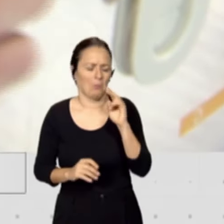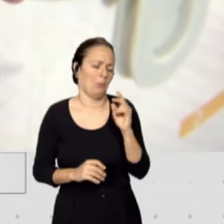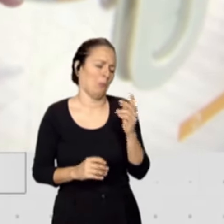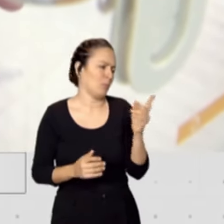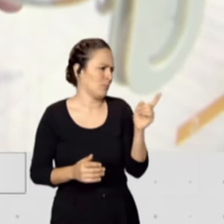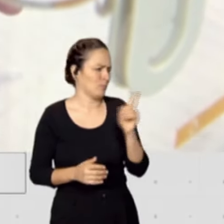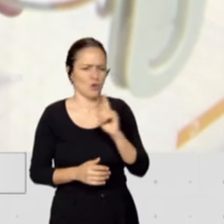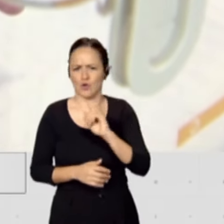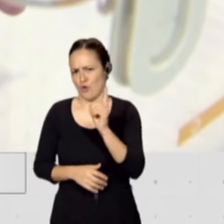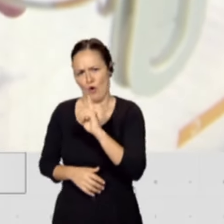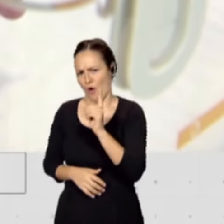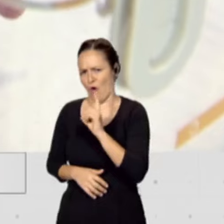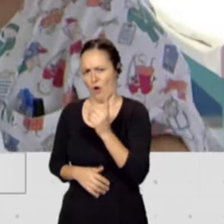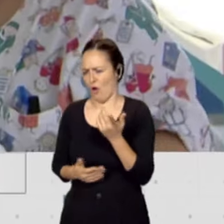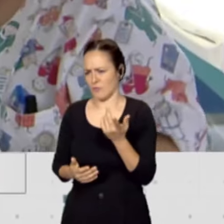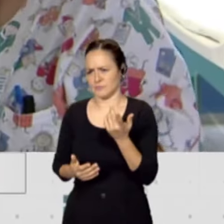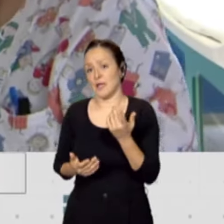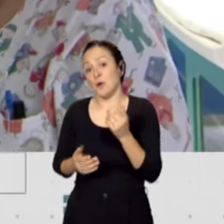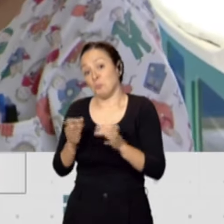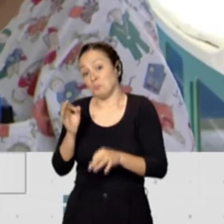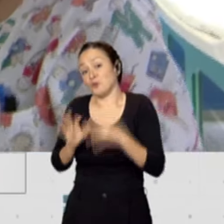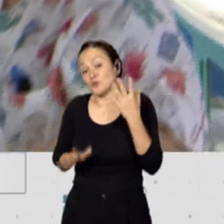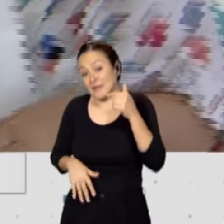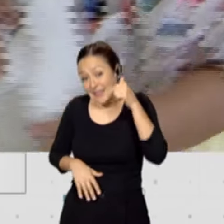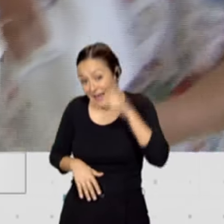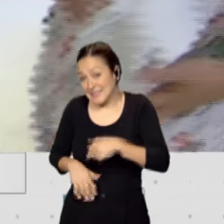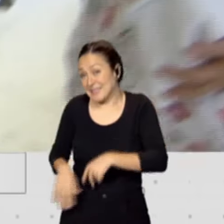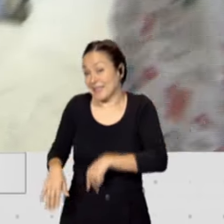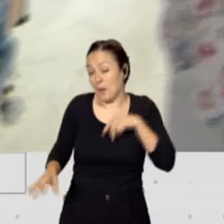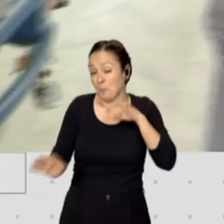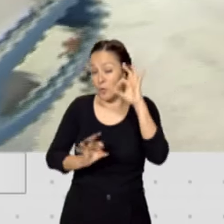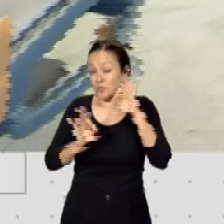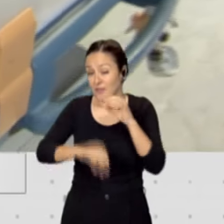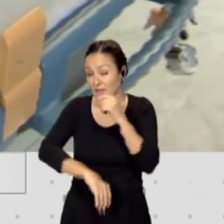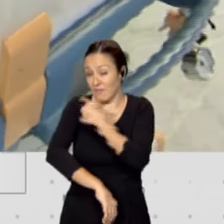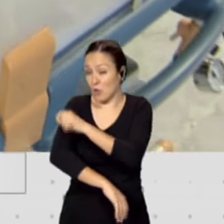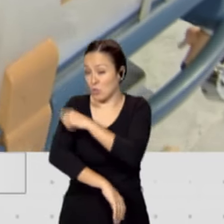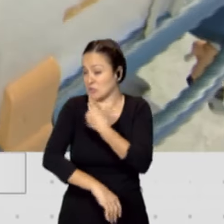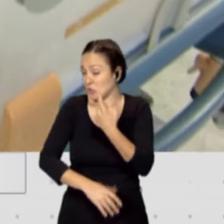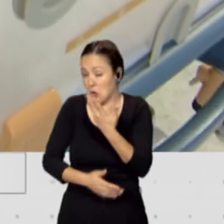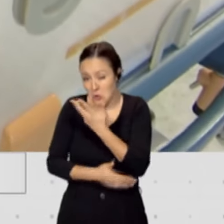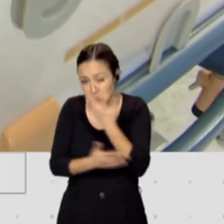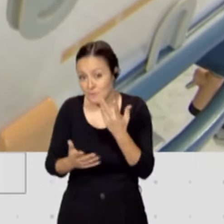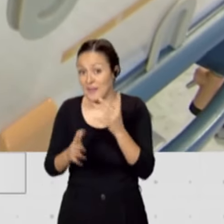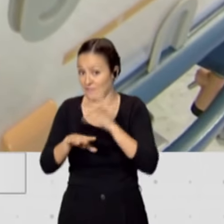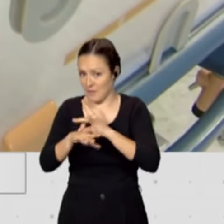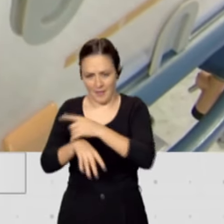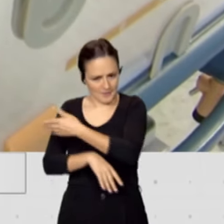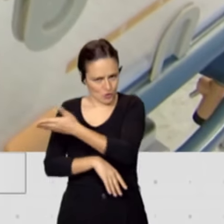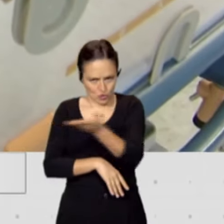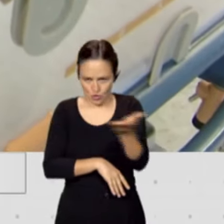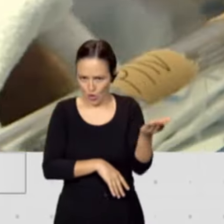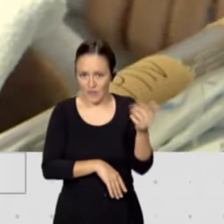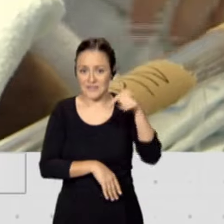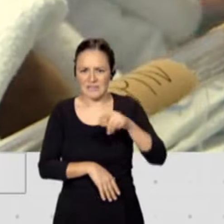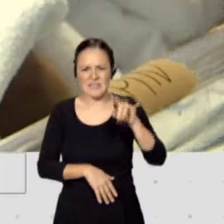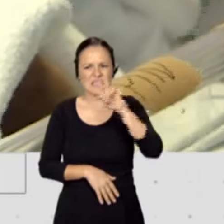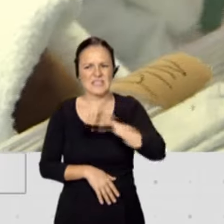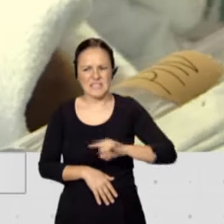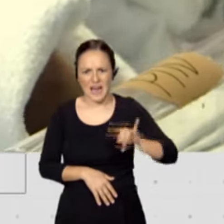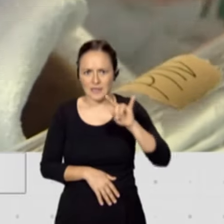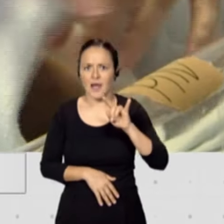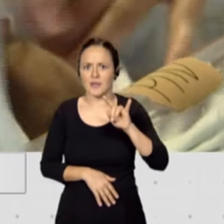digo afortunadamente las cobertura de vacunación en general para todas las enfermedades recuerden en este momento en Canarias se vacuna